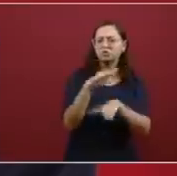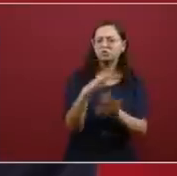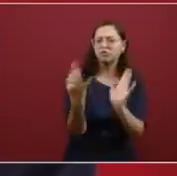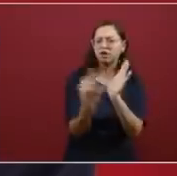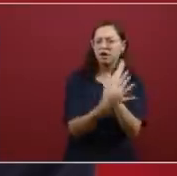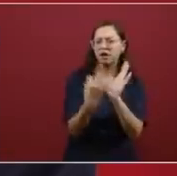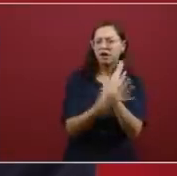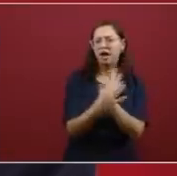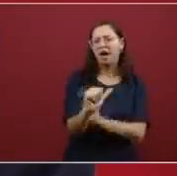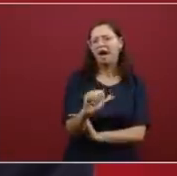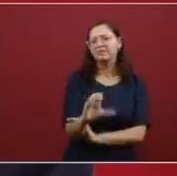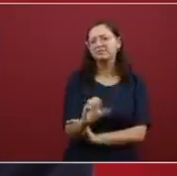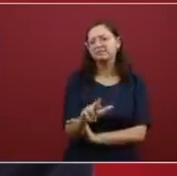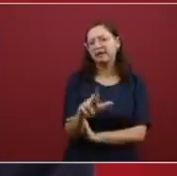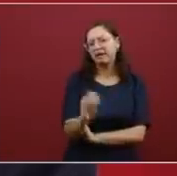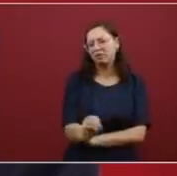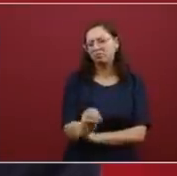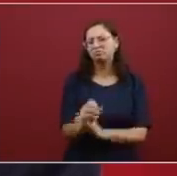Todo esto